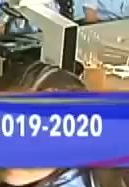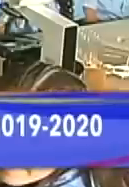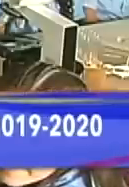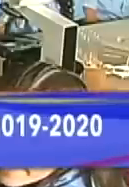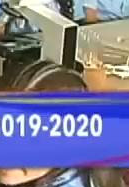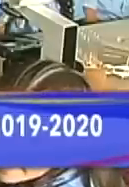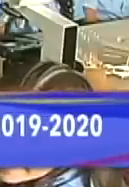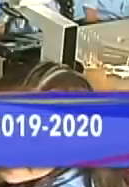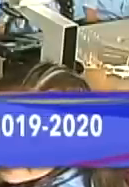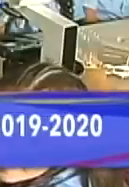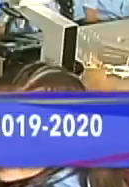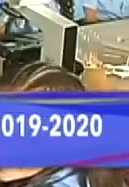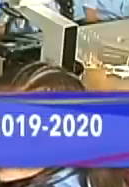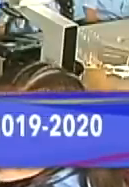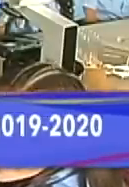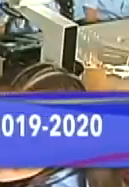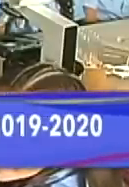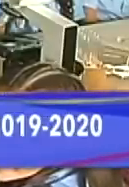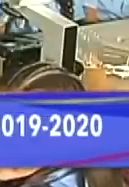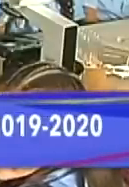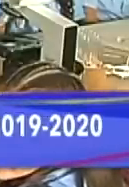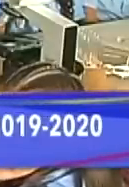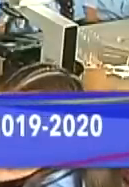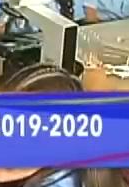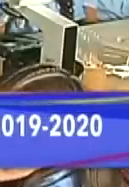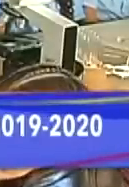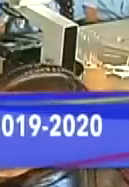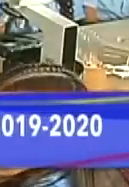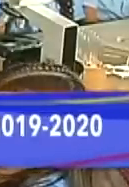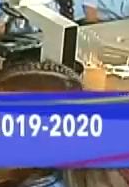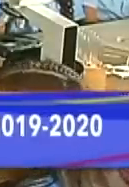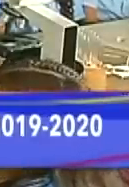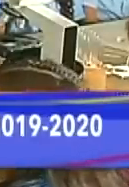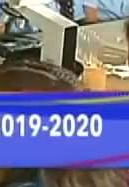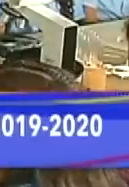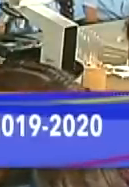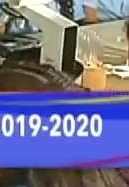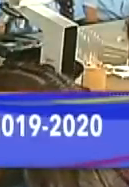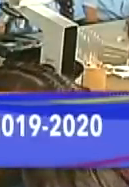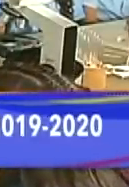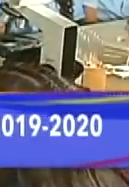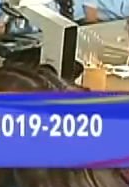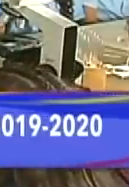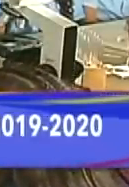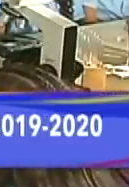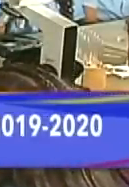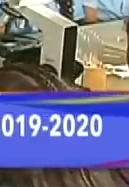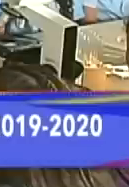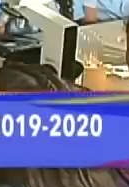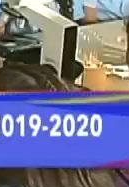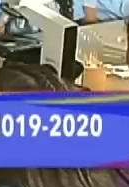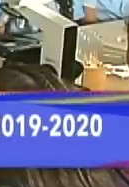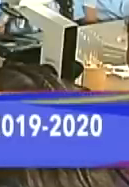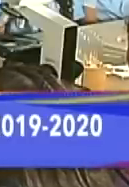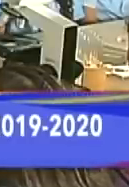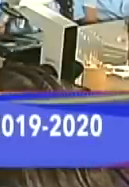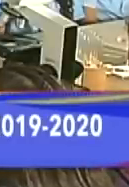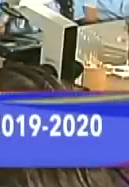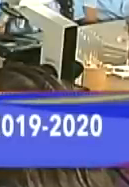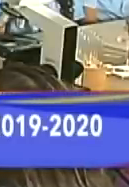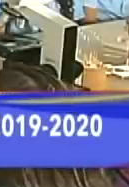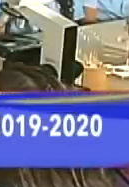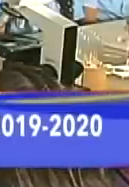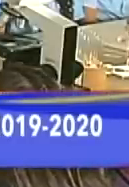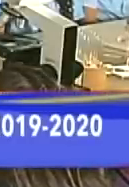madres procesadoras madre cocinera a la escuela de esta hermosa institución en la comunidad